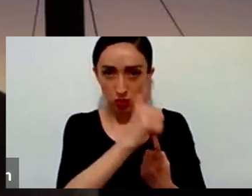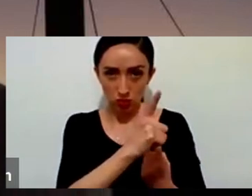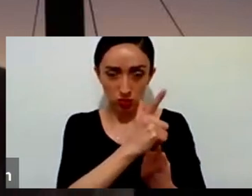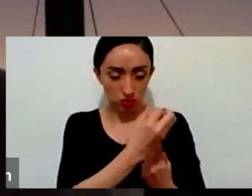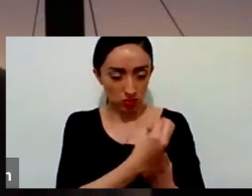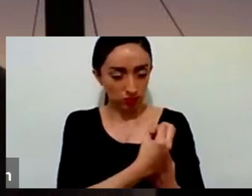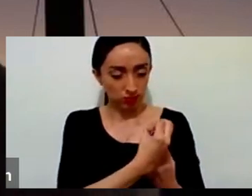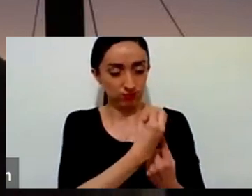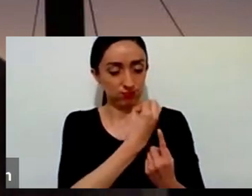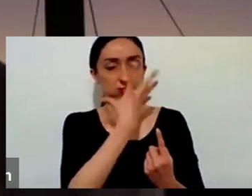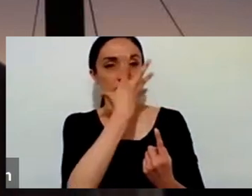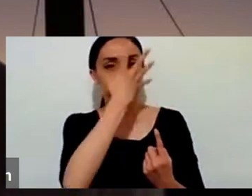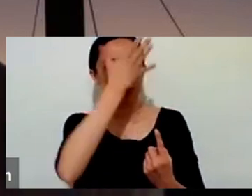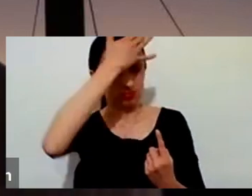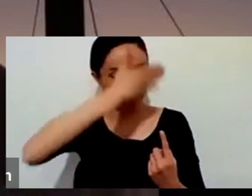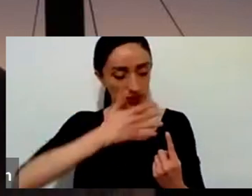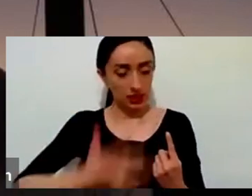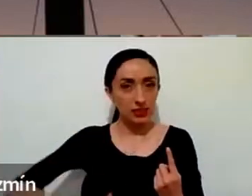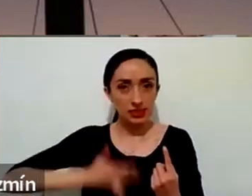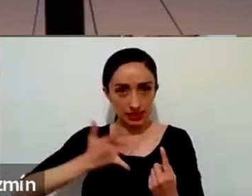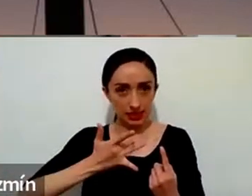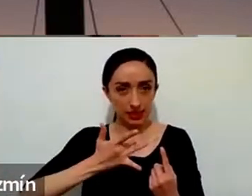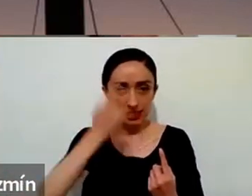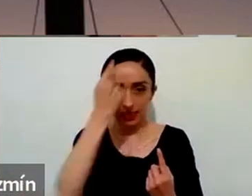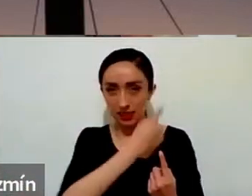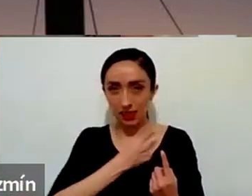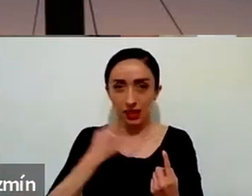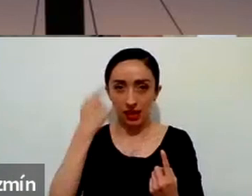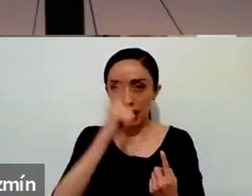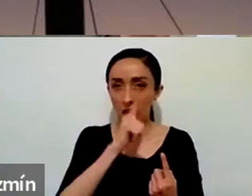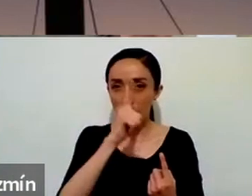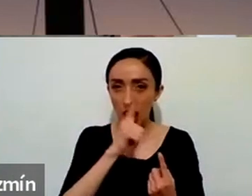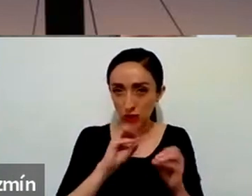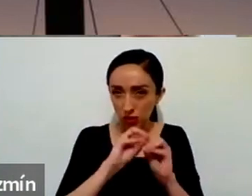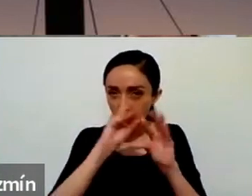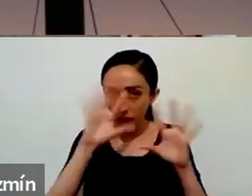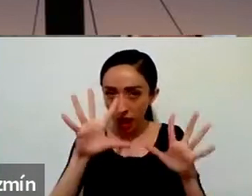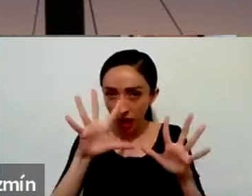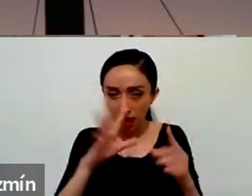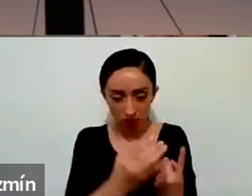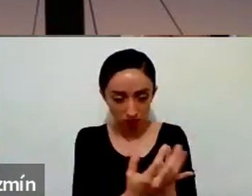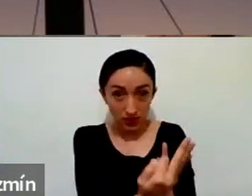nos volvemos radiantes con la luz que sale de la llama.